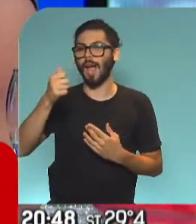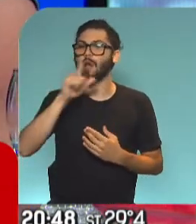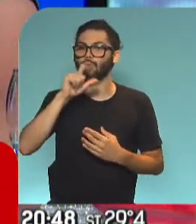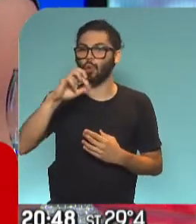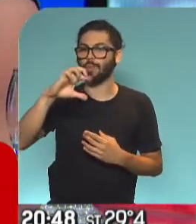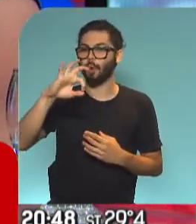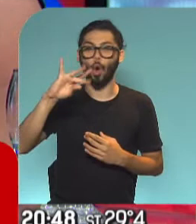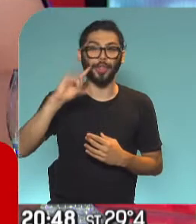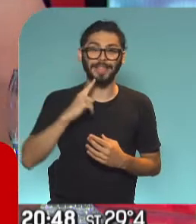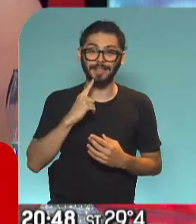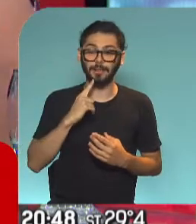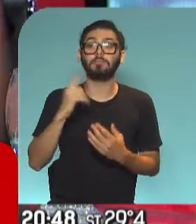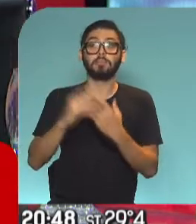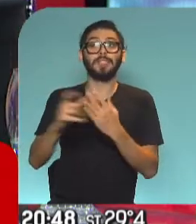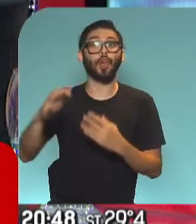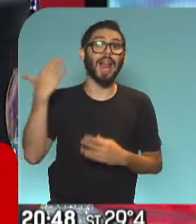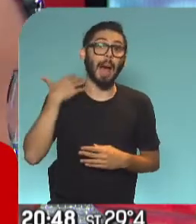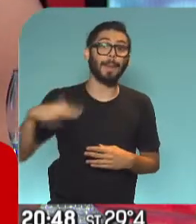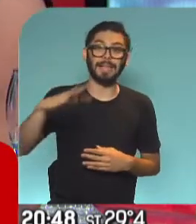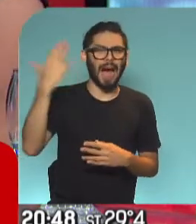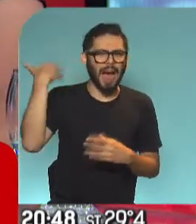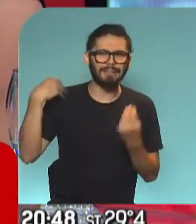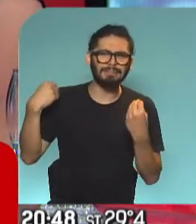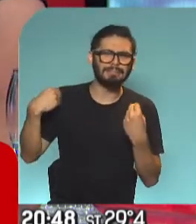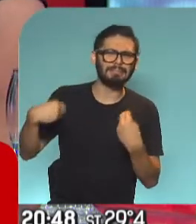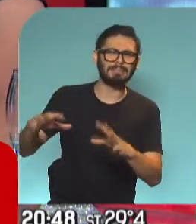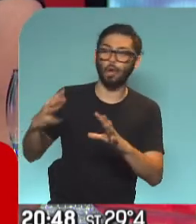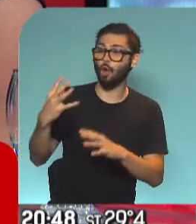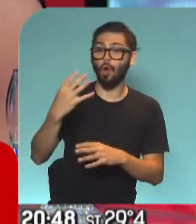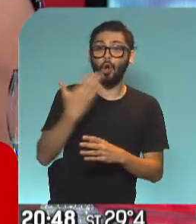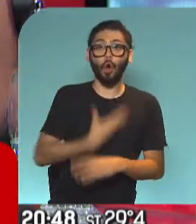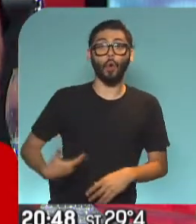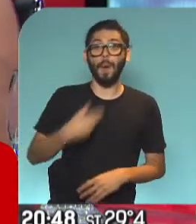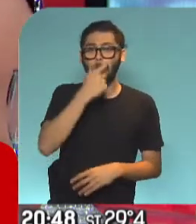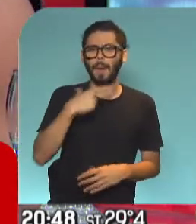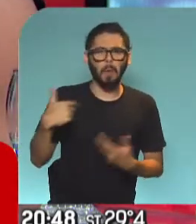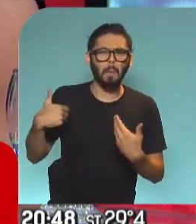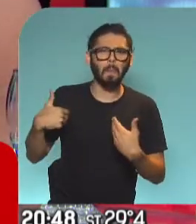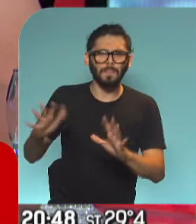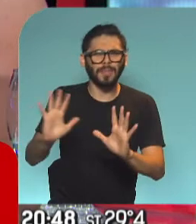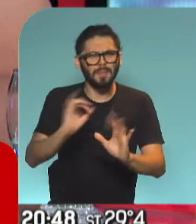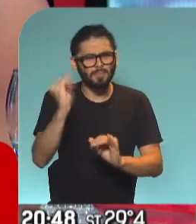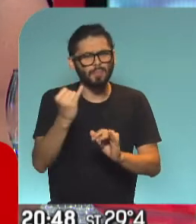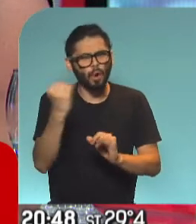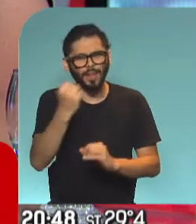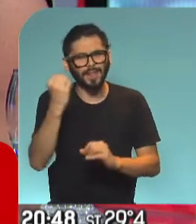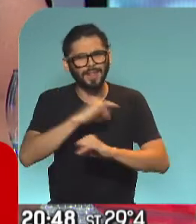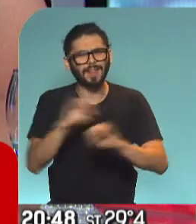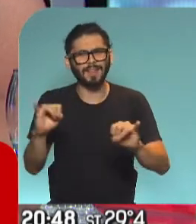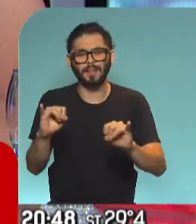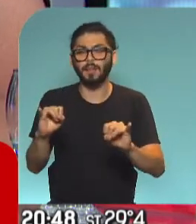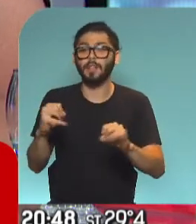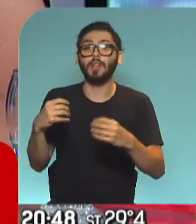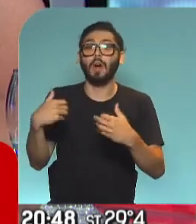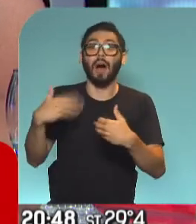que se pusieron en marcha en la matanza que hacía venció abandonados durante los cuatro años de gobierno de mauricio macri esto hay que decirlo también y ahora esperando la